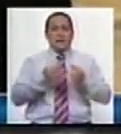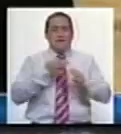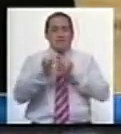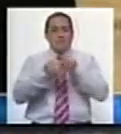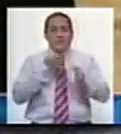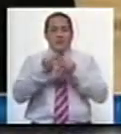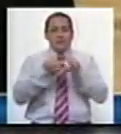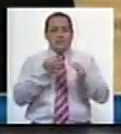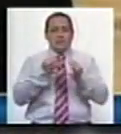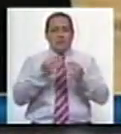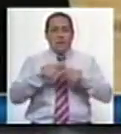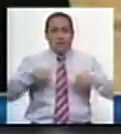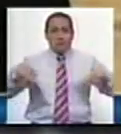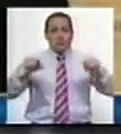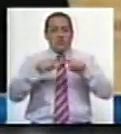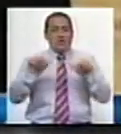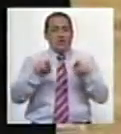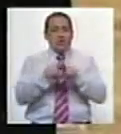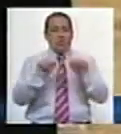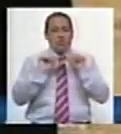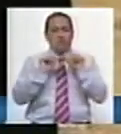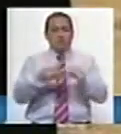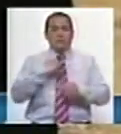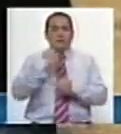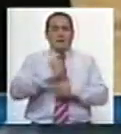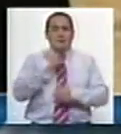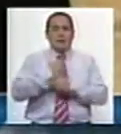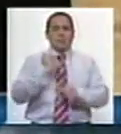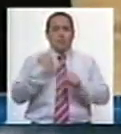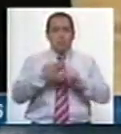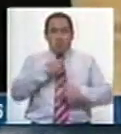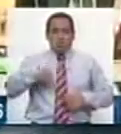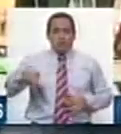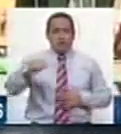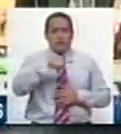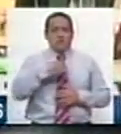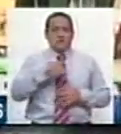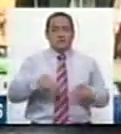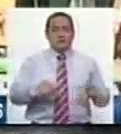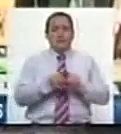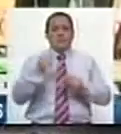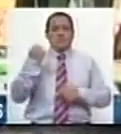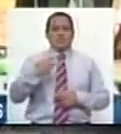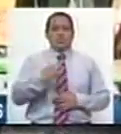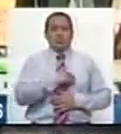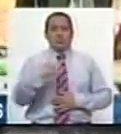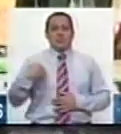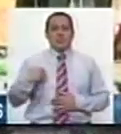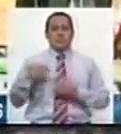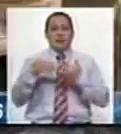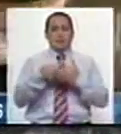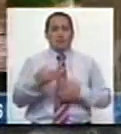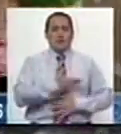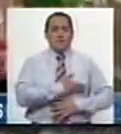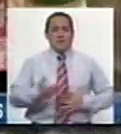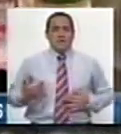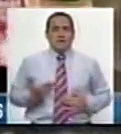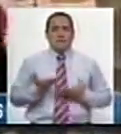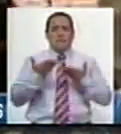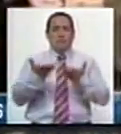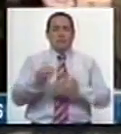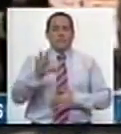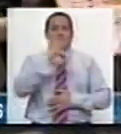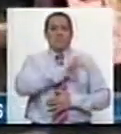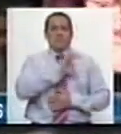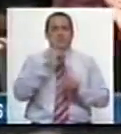decirles que vamos a seguir trabajando por ustedes. Los viceministros y la primera dama participaron en la premiación de los